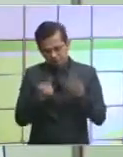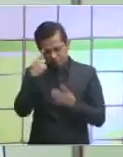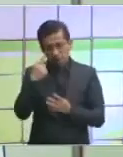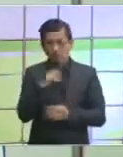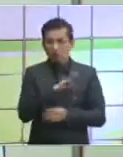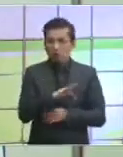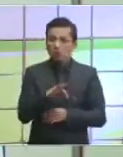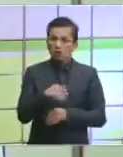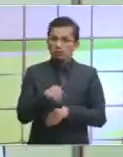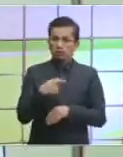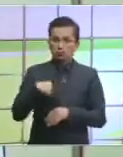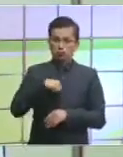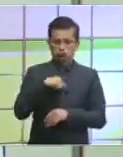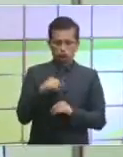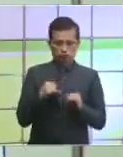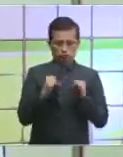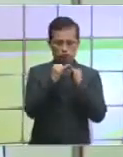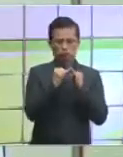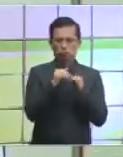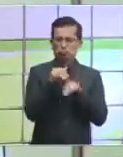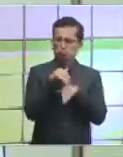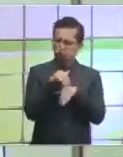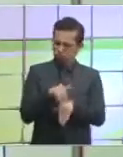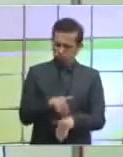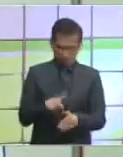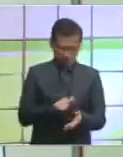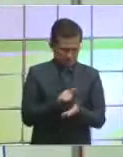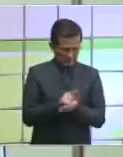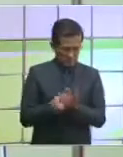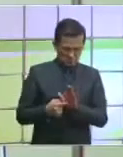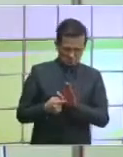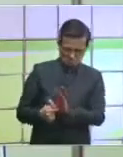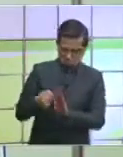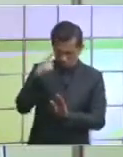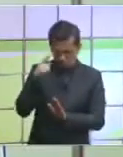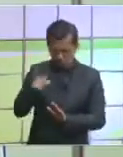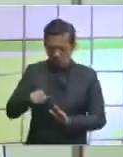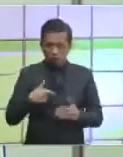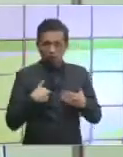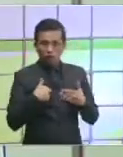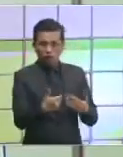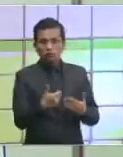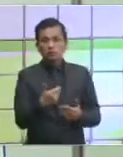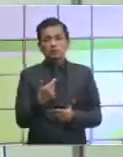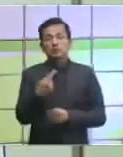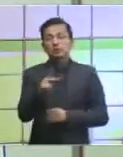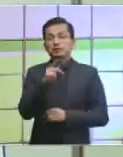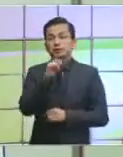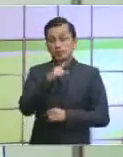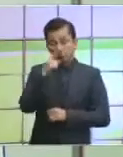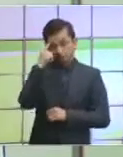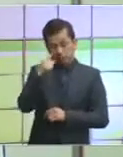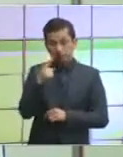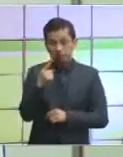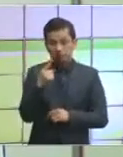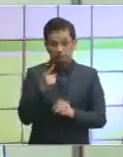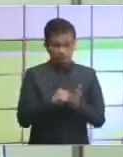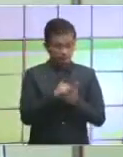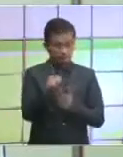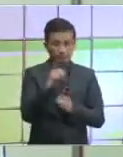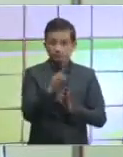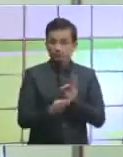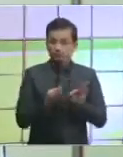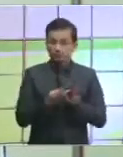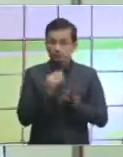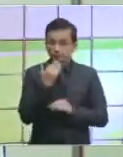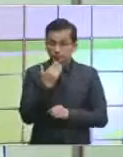al órgano en sus actuaciones desde luego como un problema central también un cumplimiento de los de los derechos y no